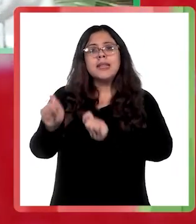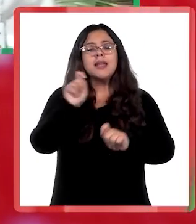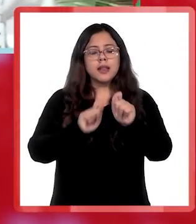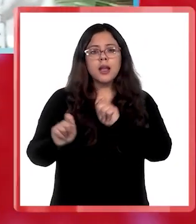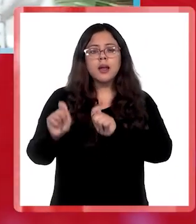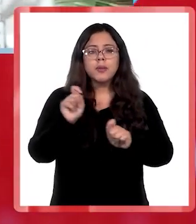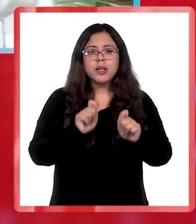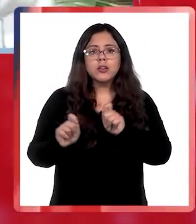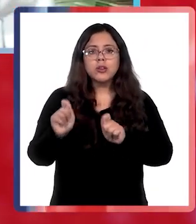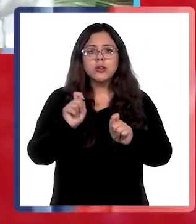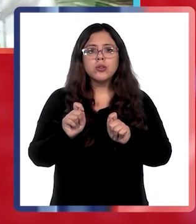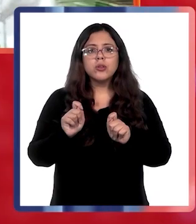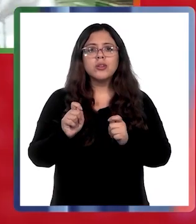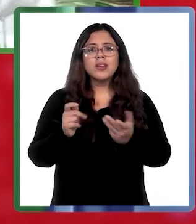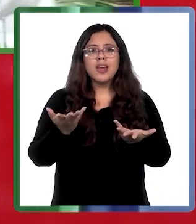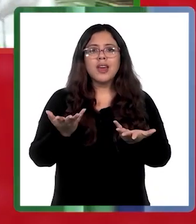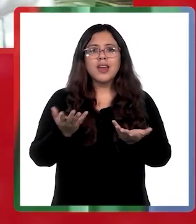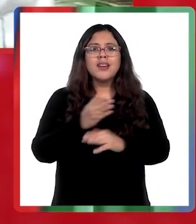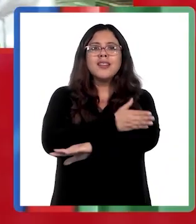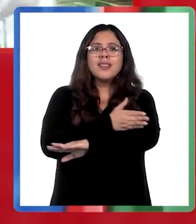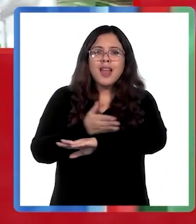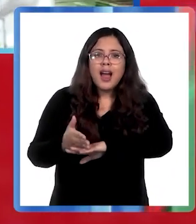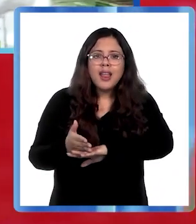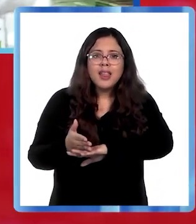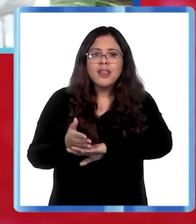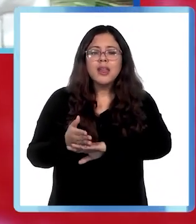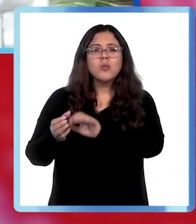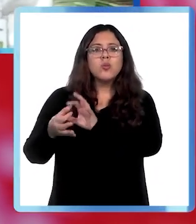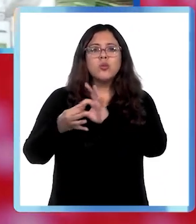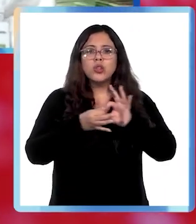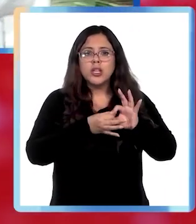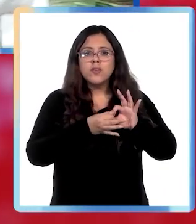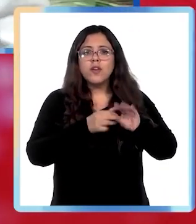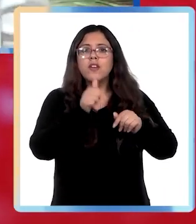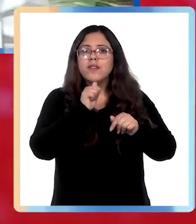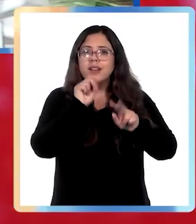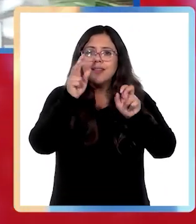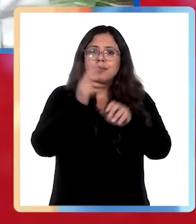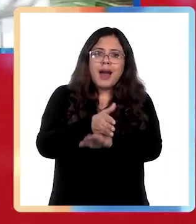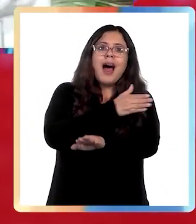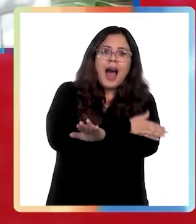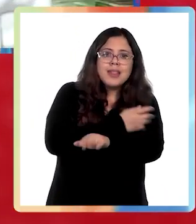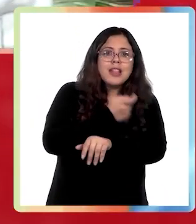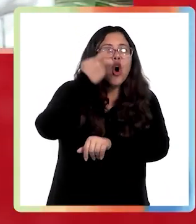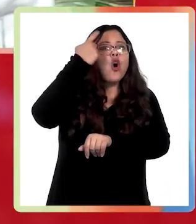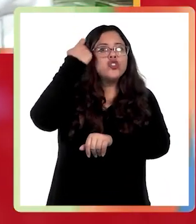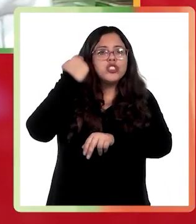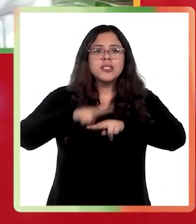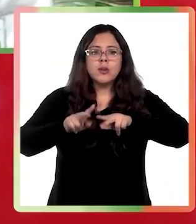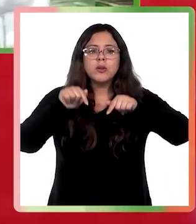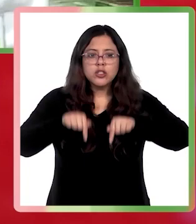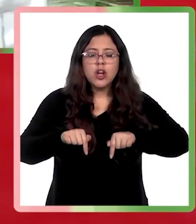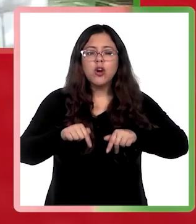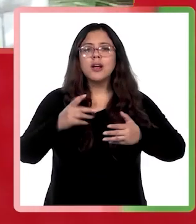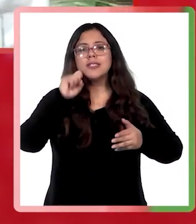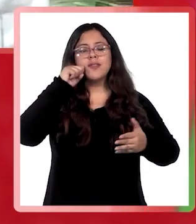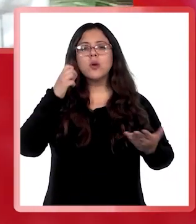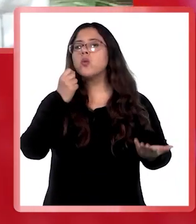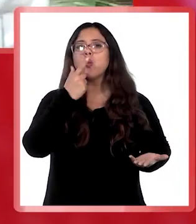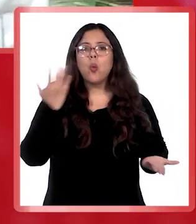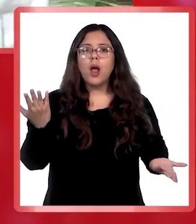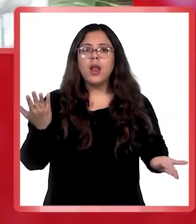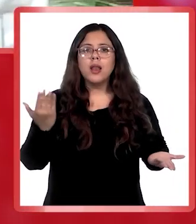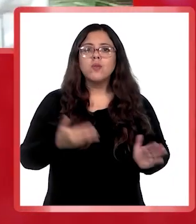llega tarde porque falta la etapa previa, que es la conciencia de lo que estamos haciendo ahora, que es concientizar